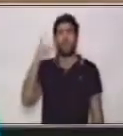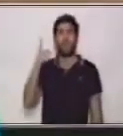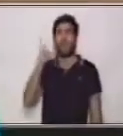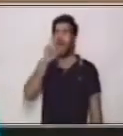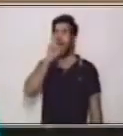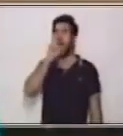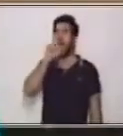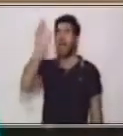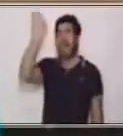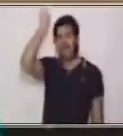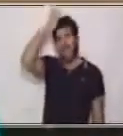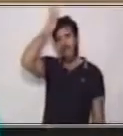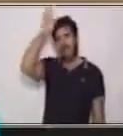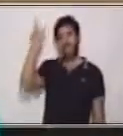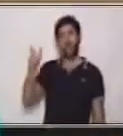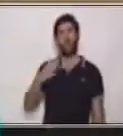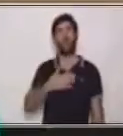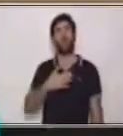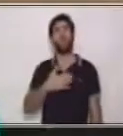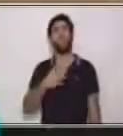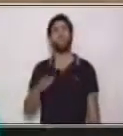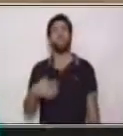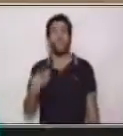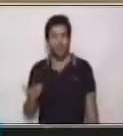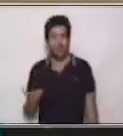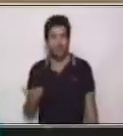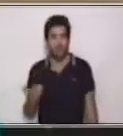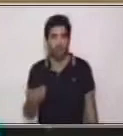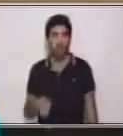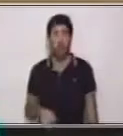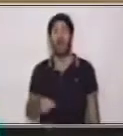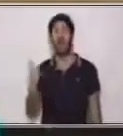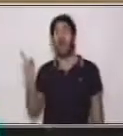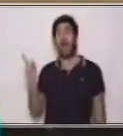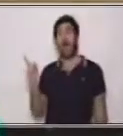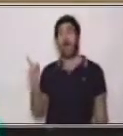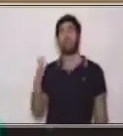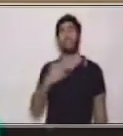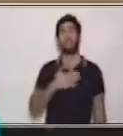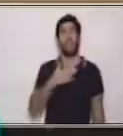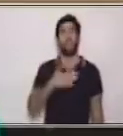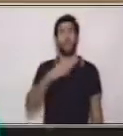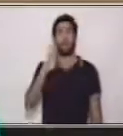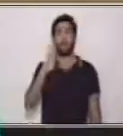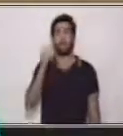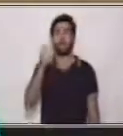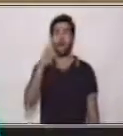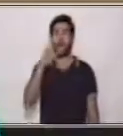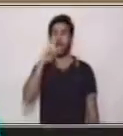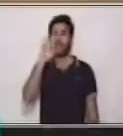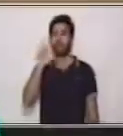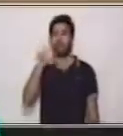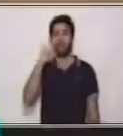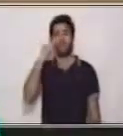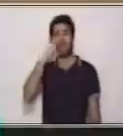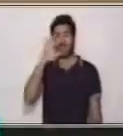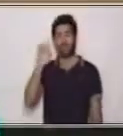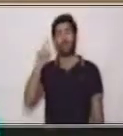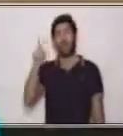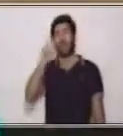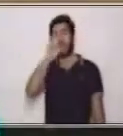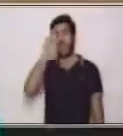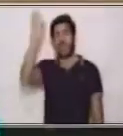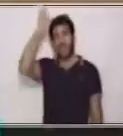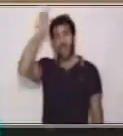ver, ¿cómo se llamaba? A ver, escucha. Pastorito era un gallo que vivía muy